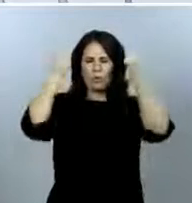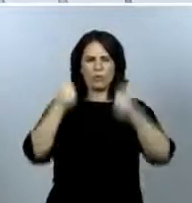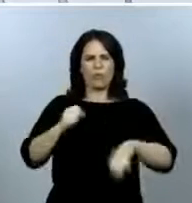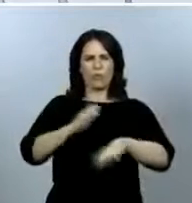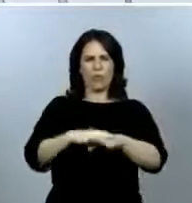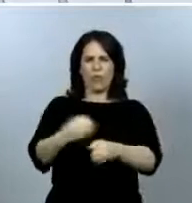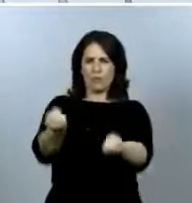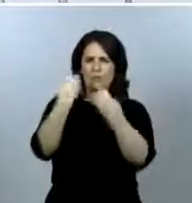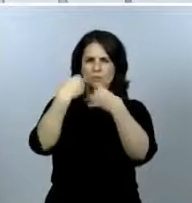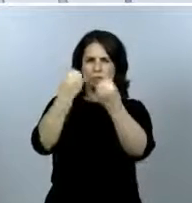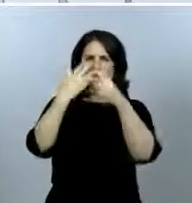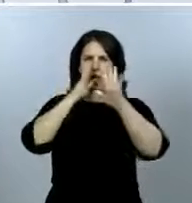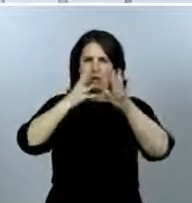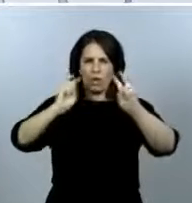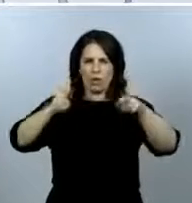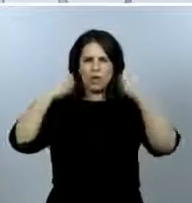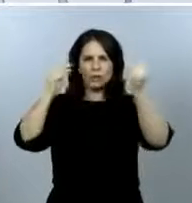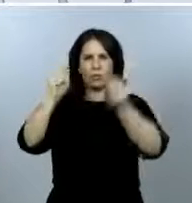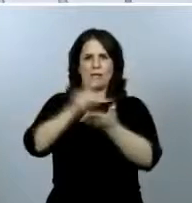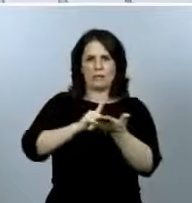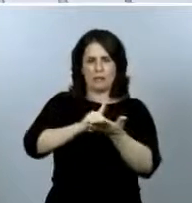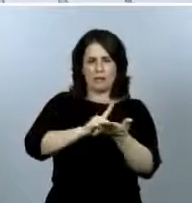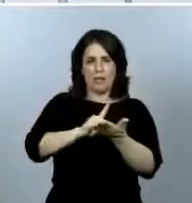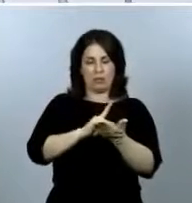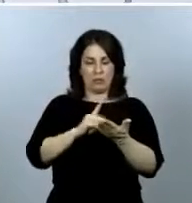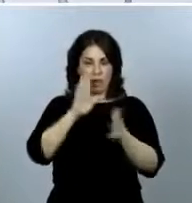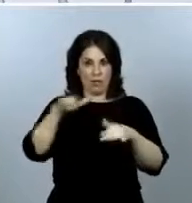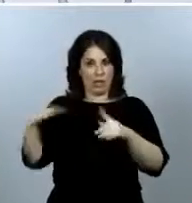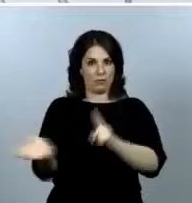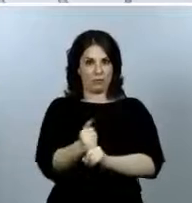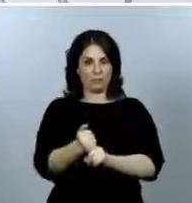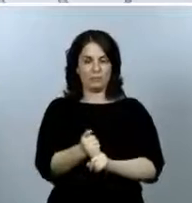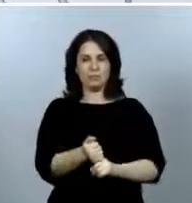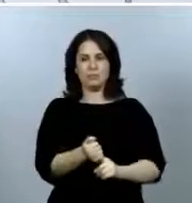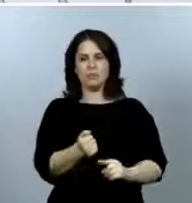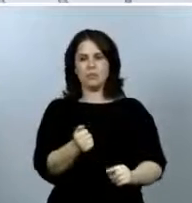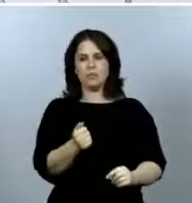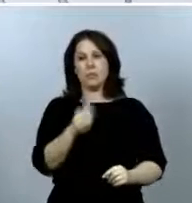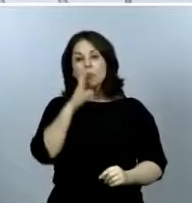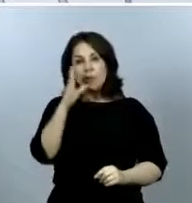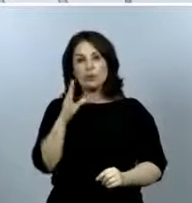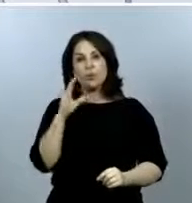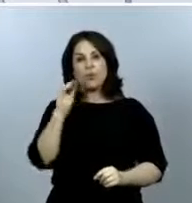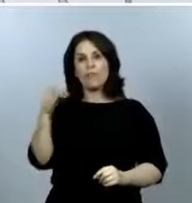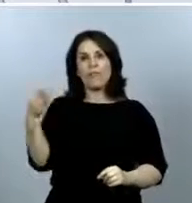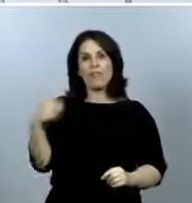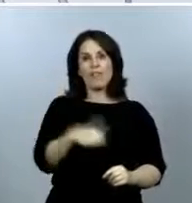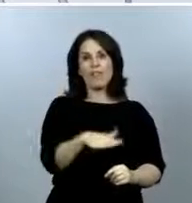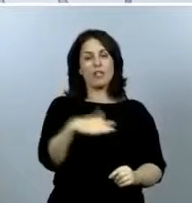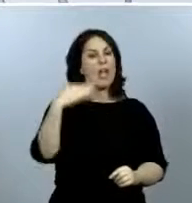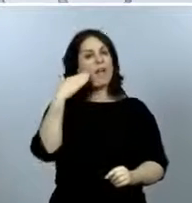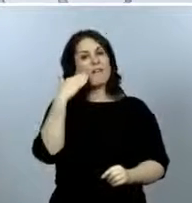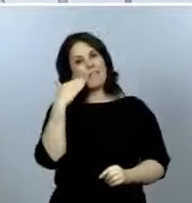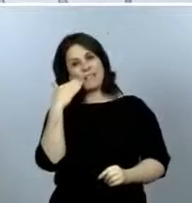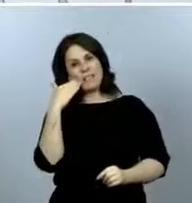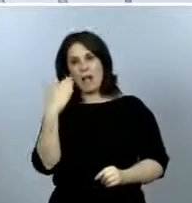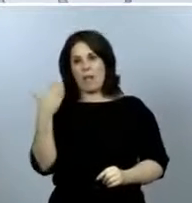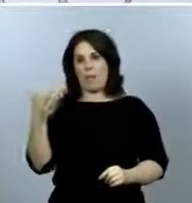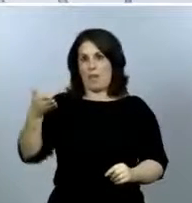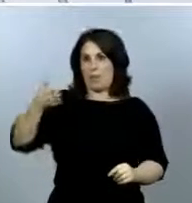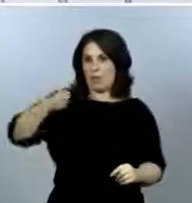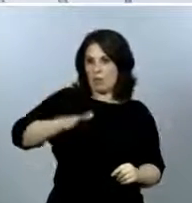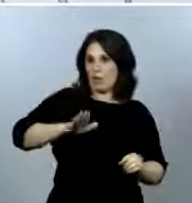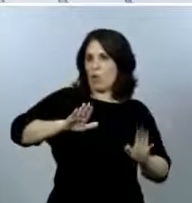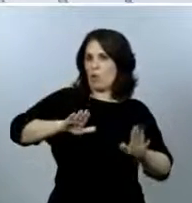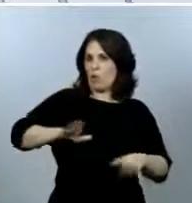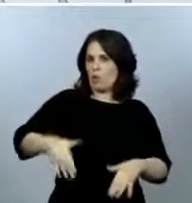datos y lo ha conseguido hacer a día de hoy por lo tanto incluimos los los fallecidos que tienen fecha de defunción de estos últimos siete días